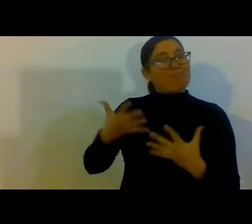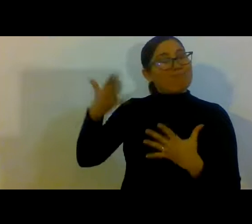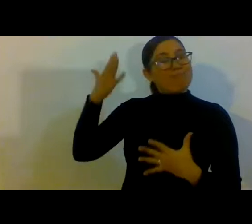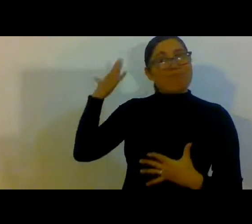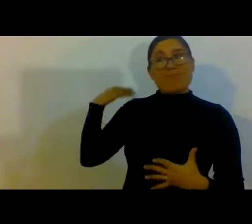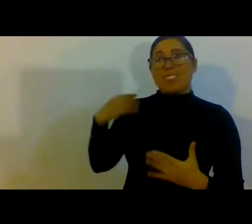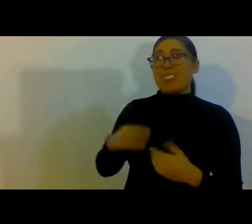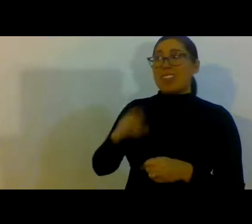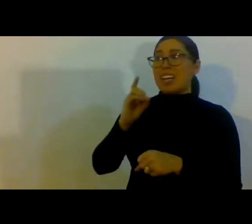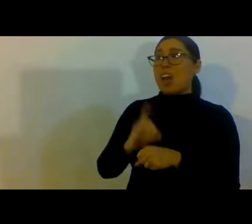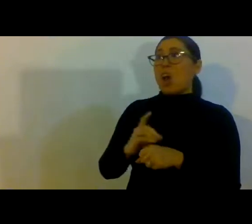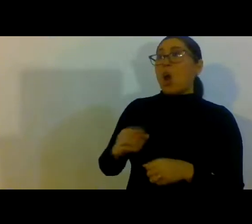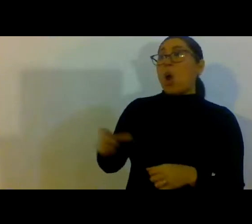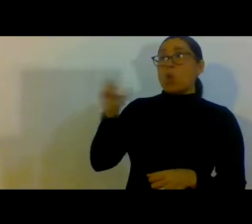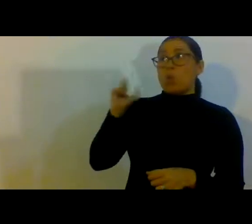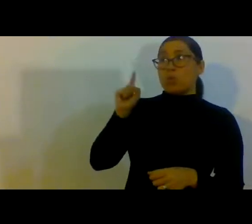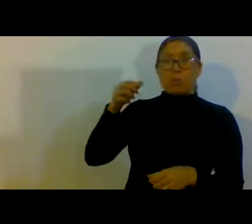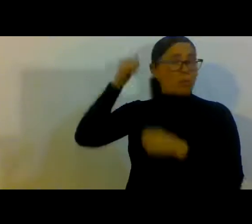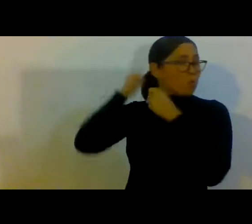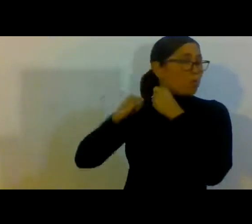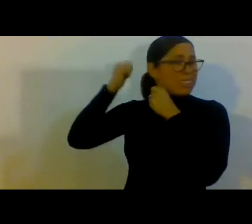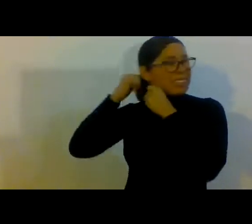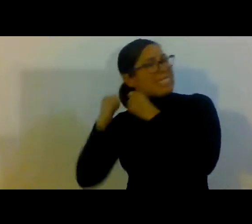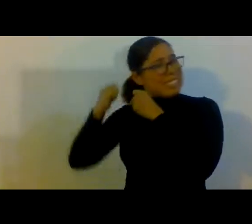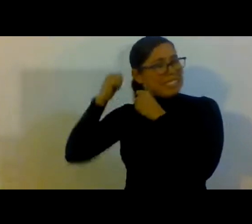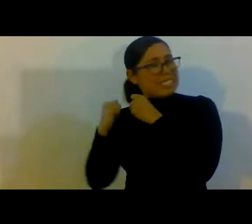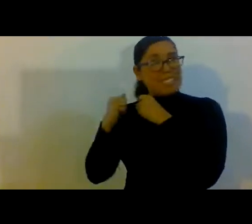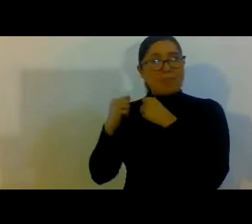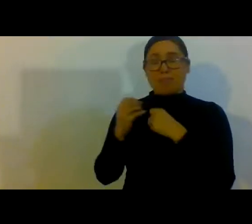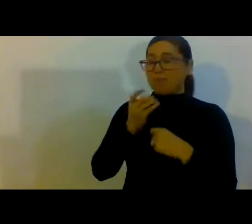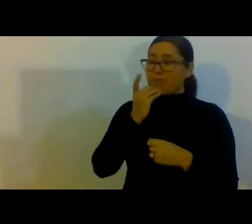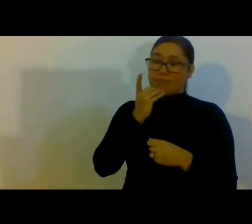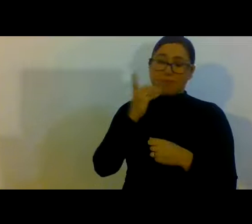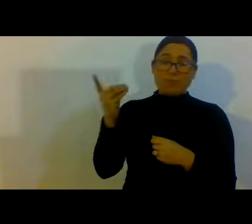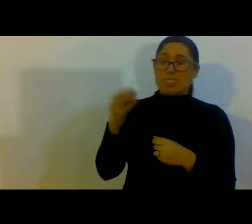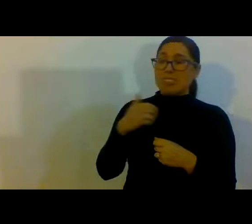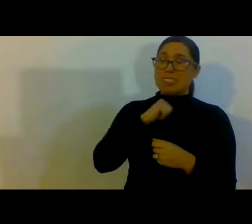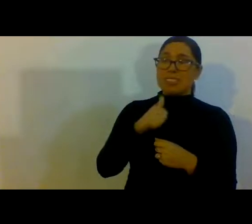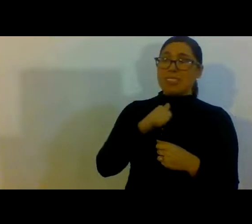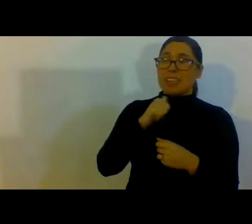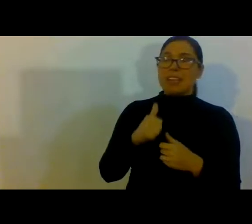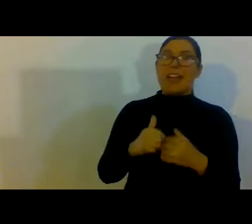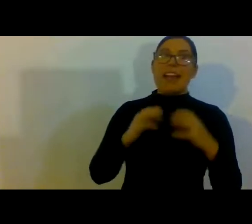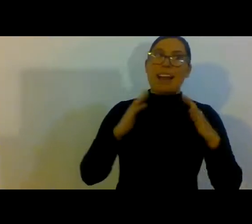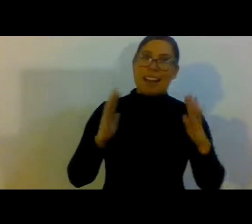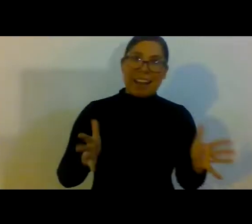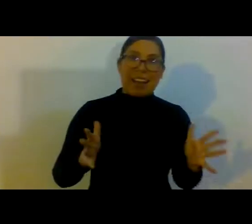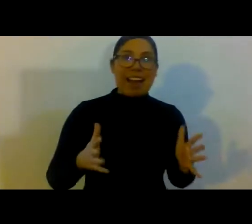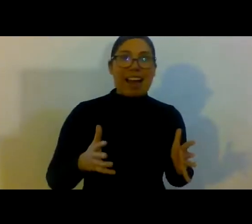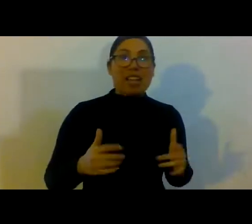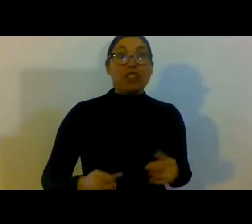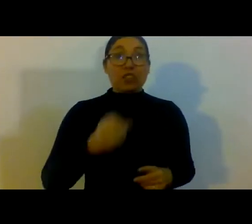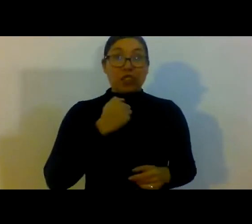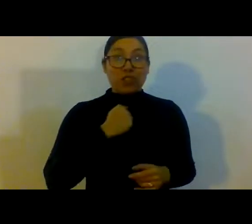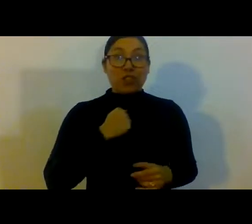decirte, o no te dije porque vi que estabas muy enojado, o no hice esto. Entonces, estás abriendo canales de comunicación que te puedan